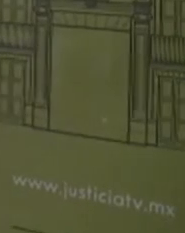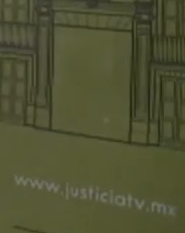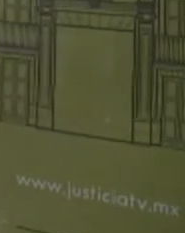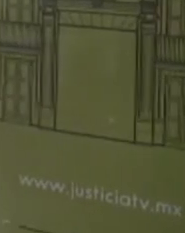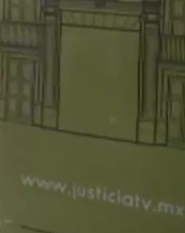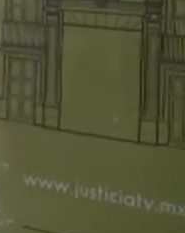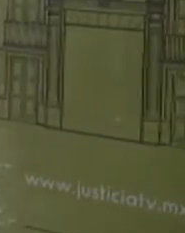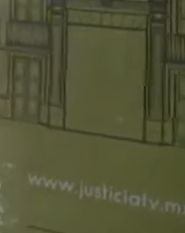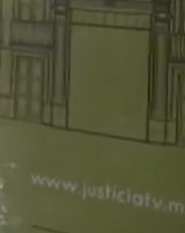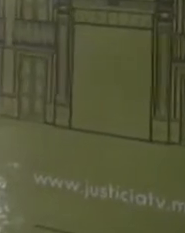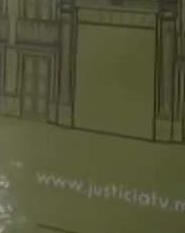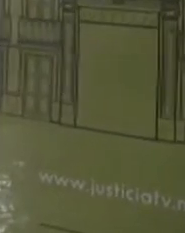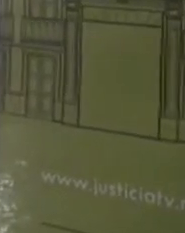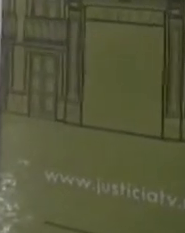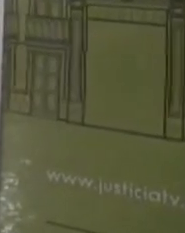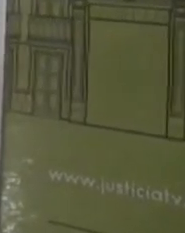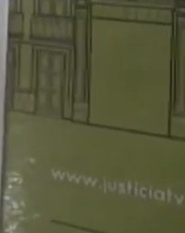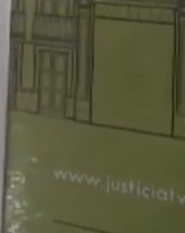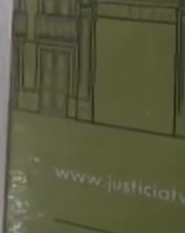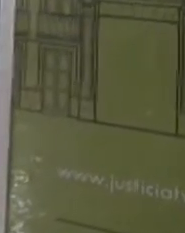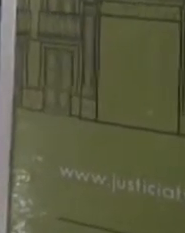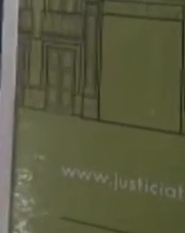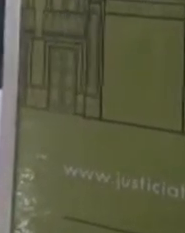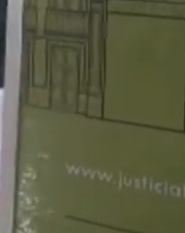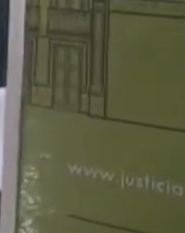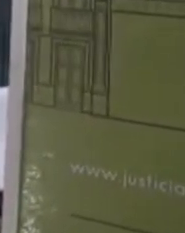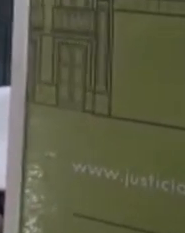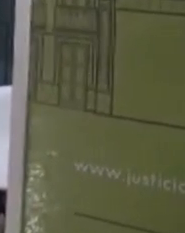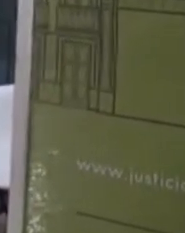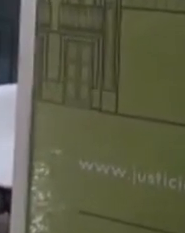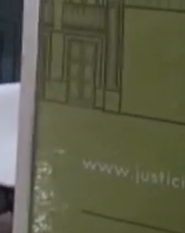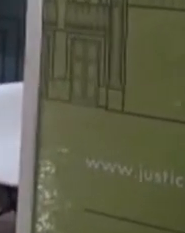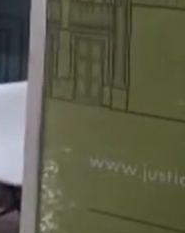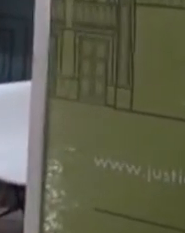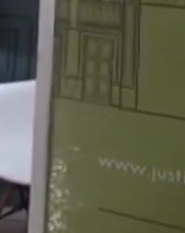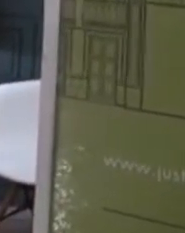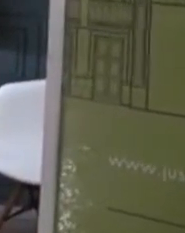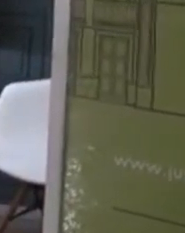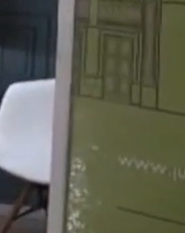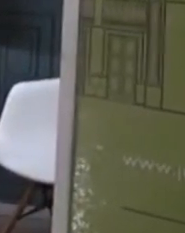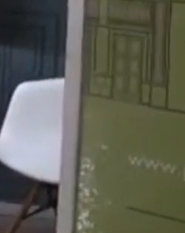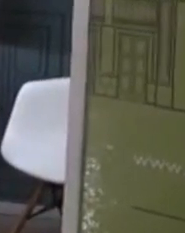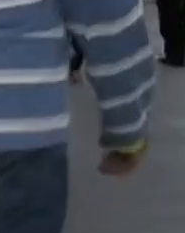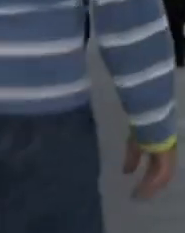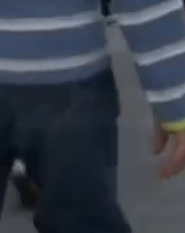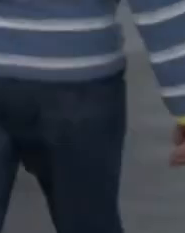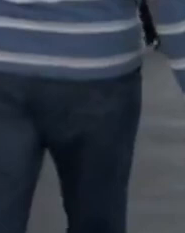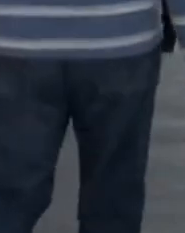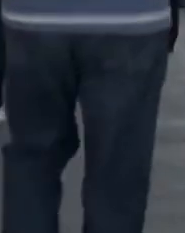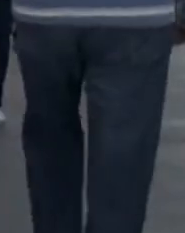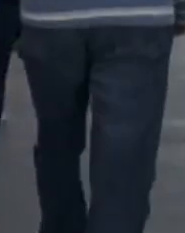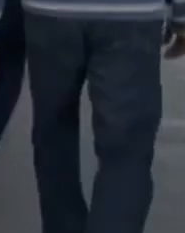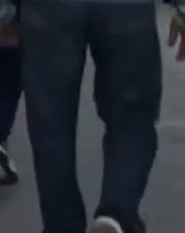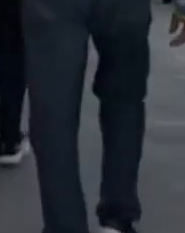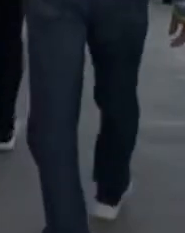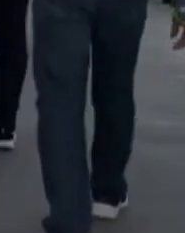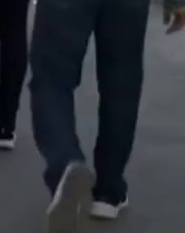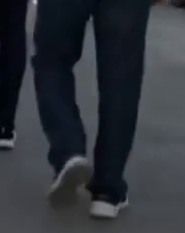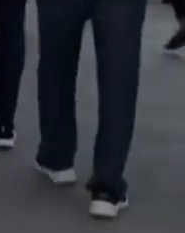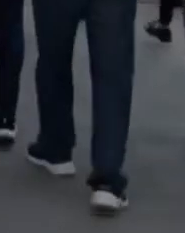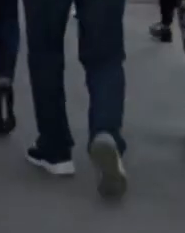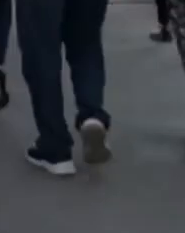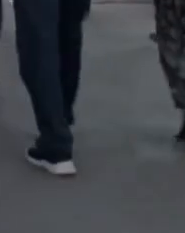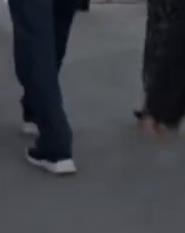conocer el trabajo del Poder Judicial de la Federación y también de la Suprema Corte. Y pues así, durante la inauguración,